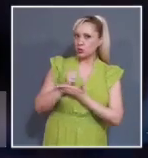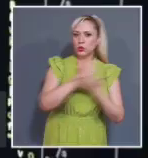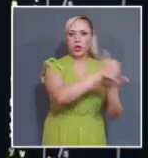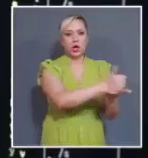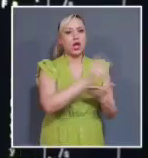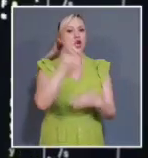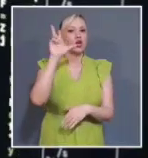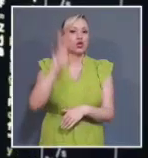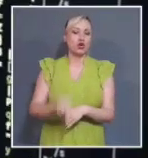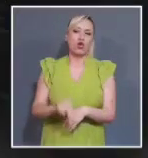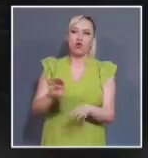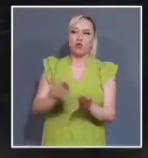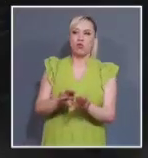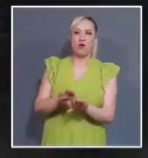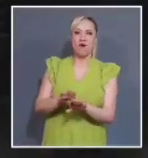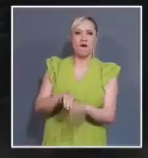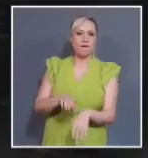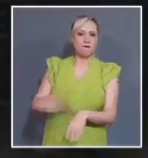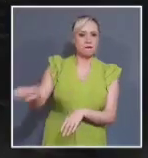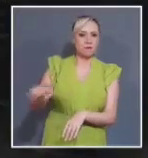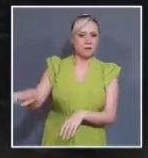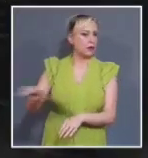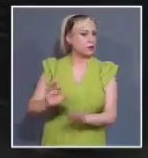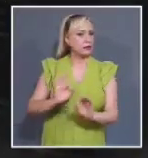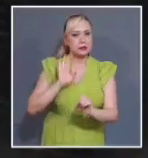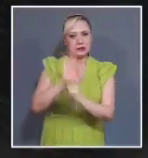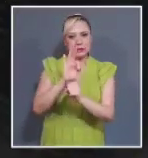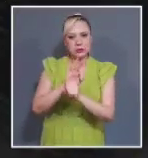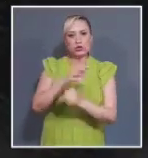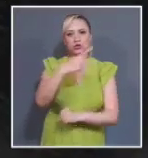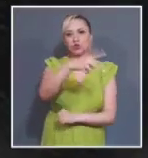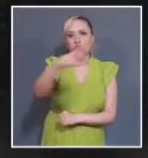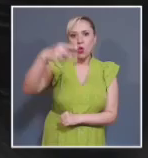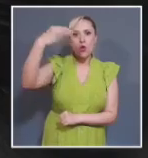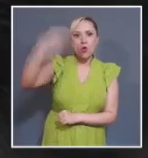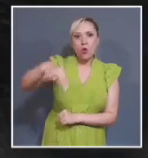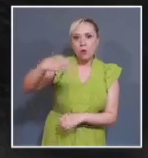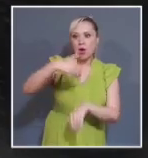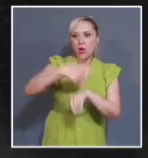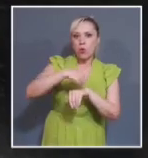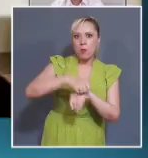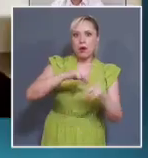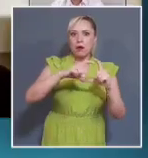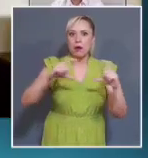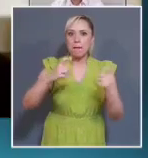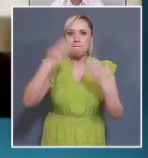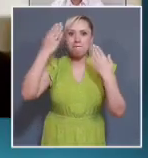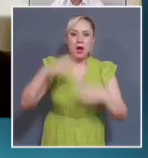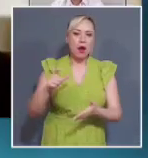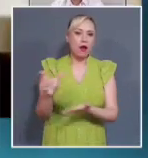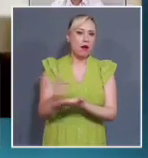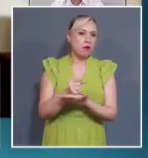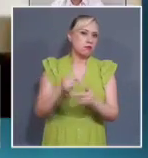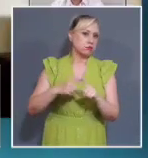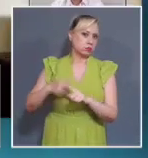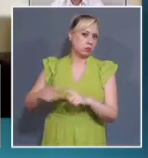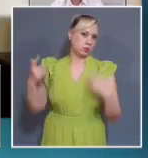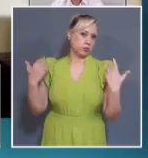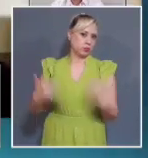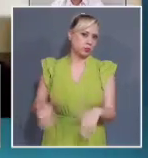de datos, advirtieron expertos internacionales durante un diálogo convocado por el INAI. En el entendido de que